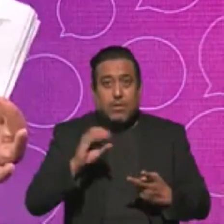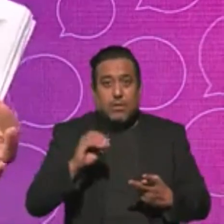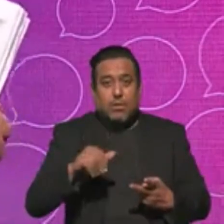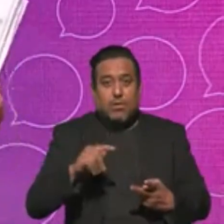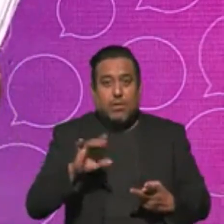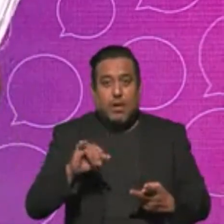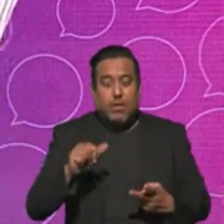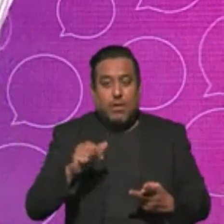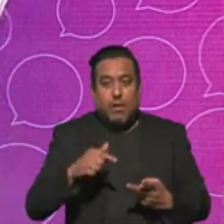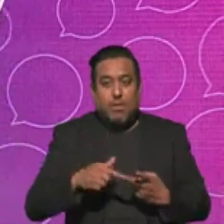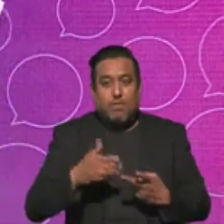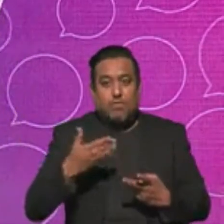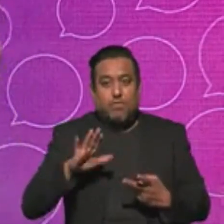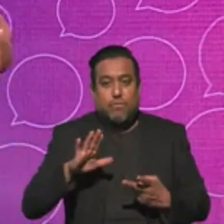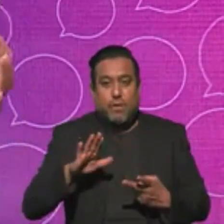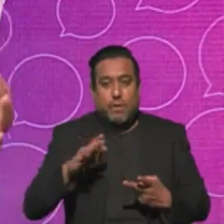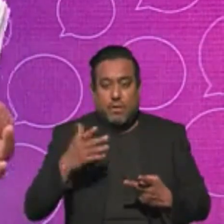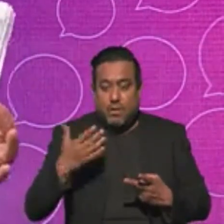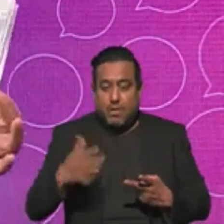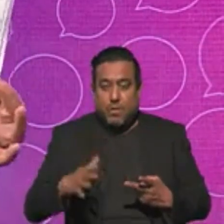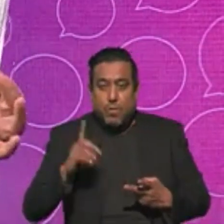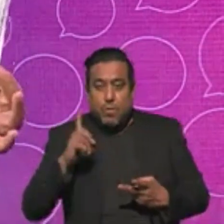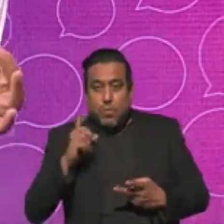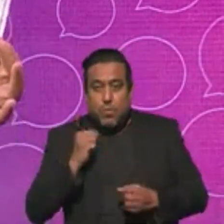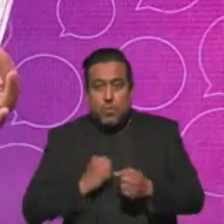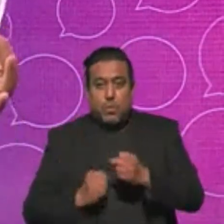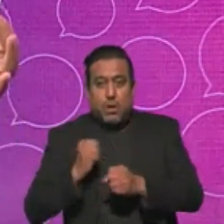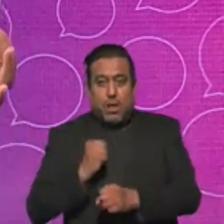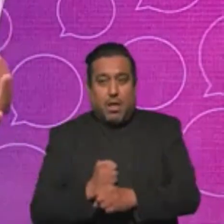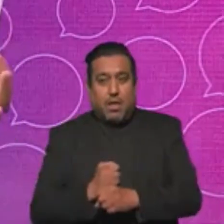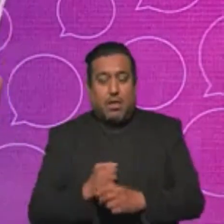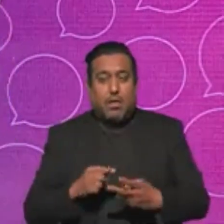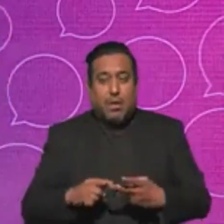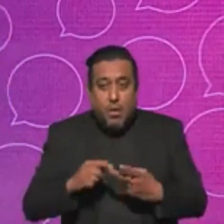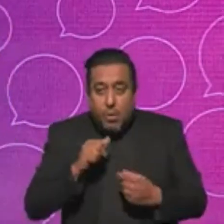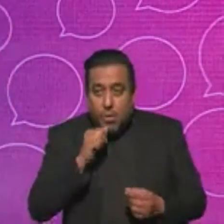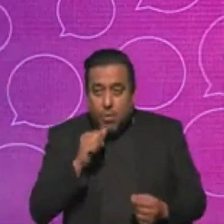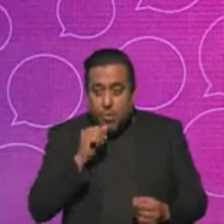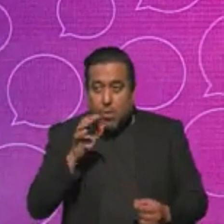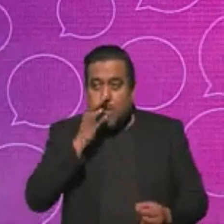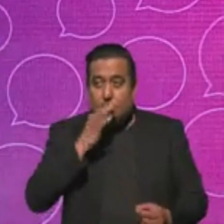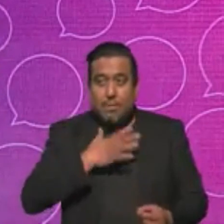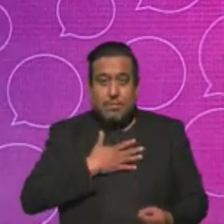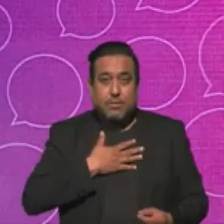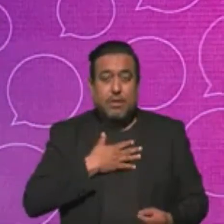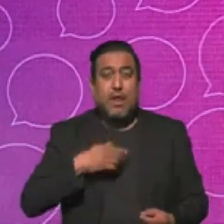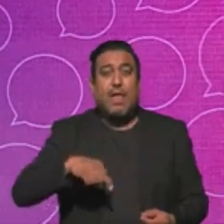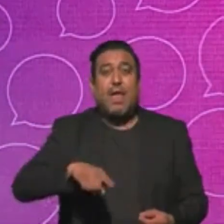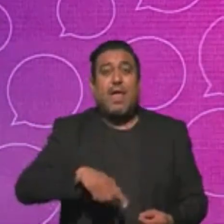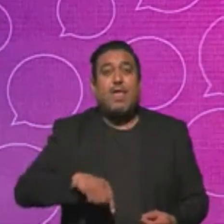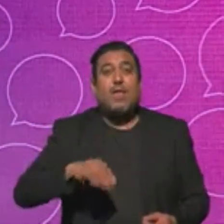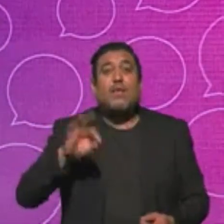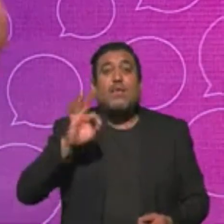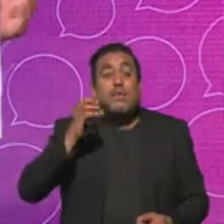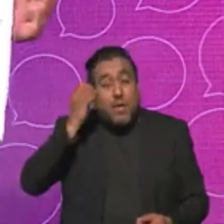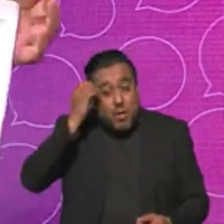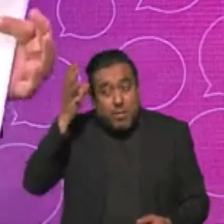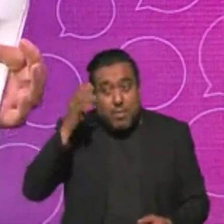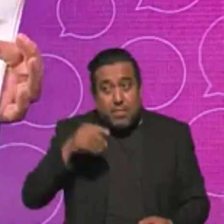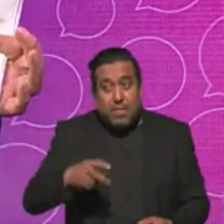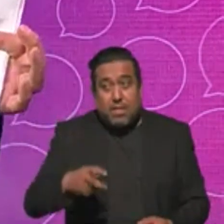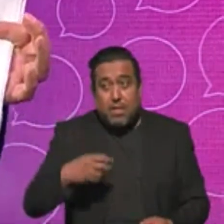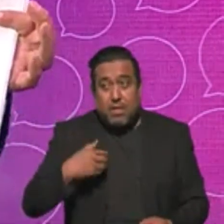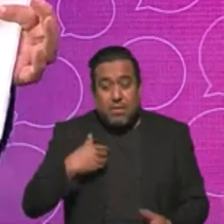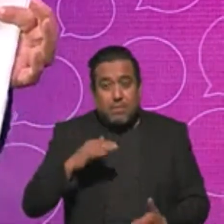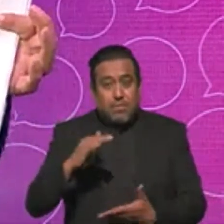ocultaron durante más de un año sin hacérmela anotar ellos con la esperanza de que a mí se me olvidara y dejara